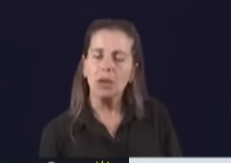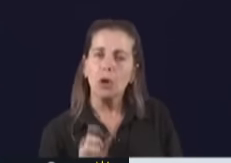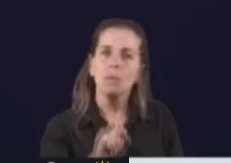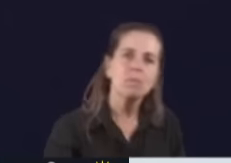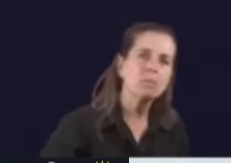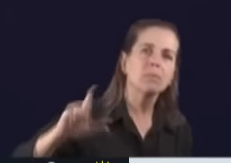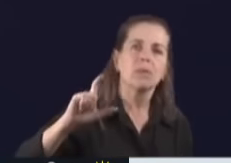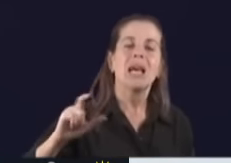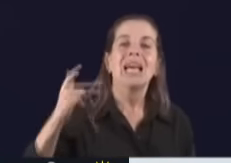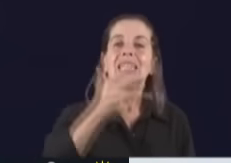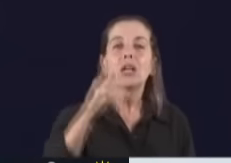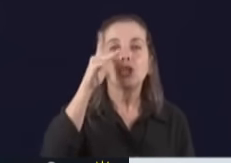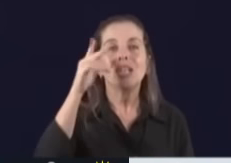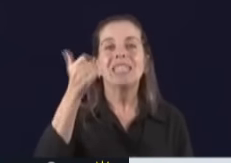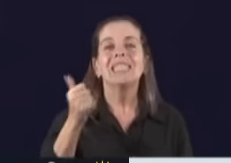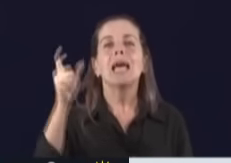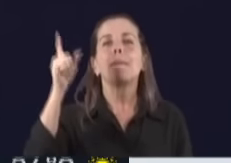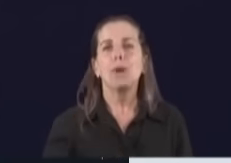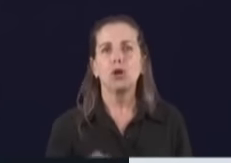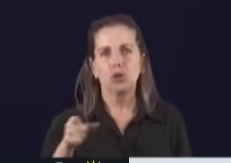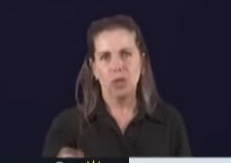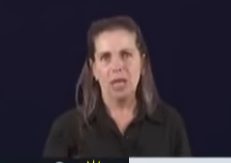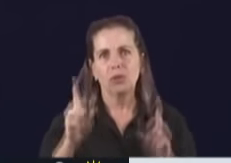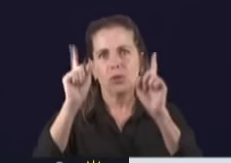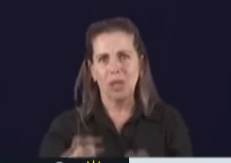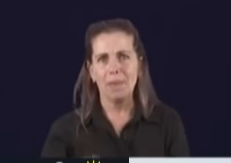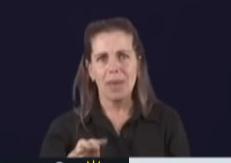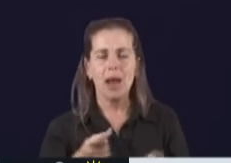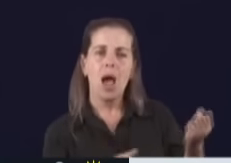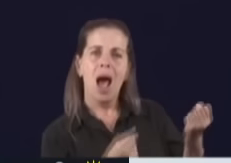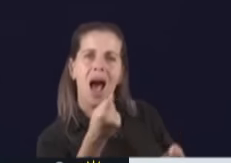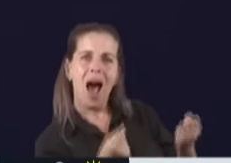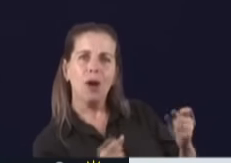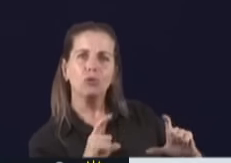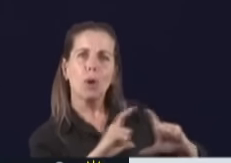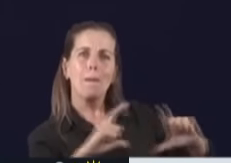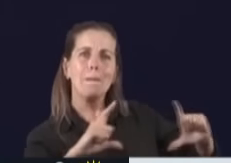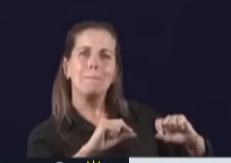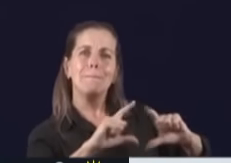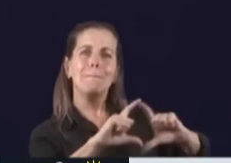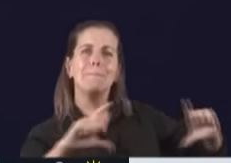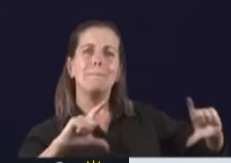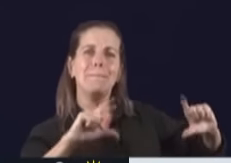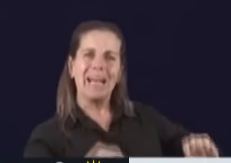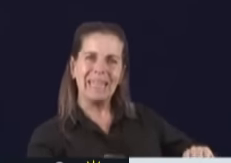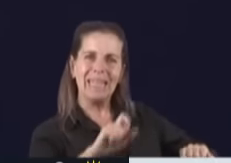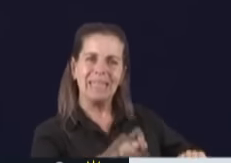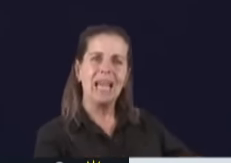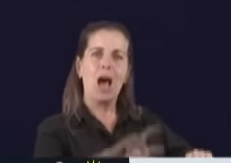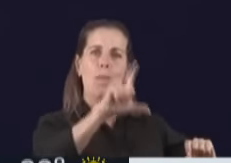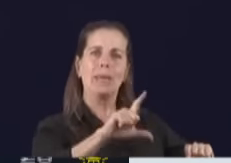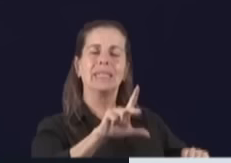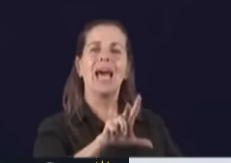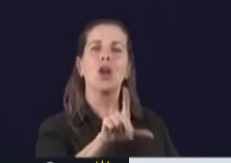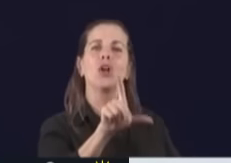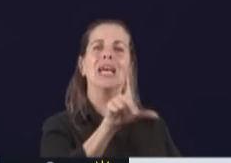386% con respecto al 2023 y los patentamientos de autos y de motos aumentaron un 30% y un